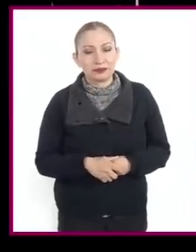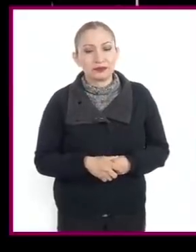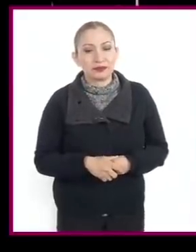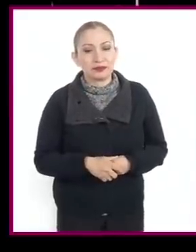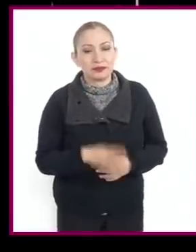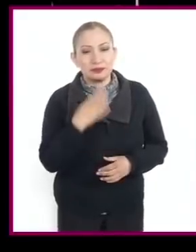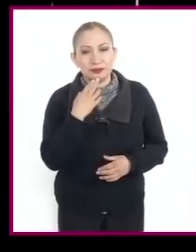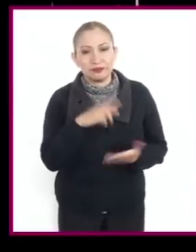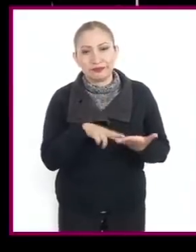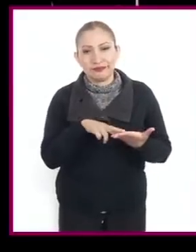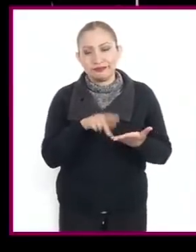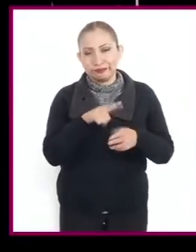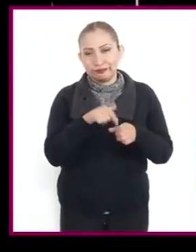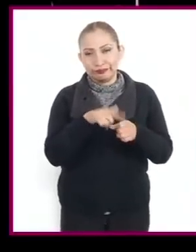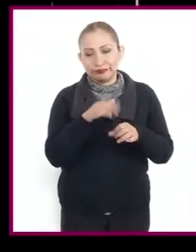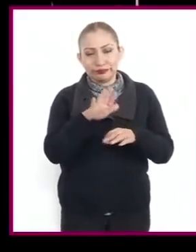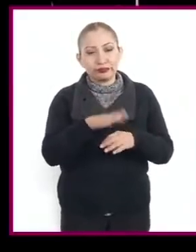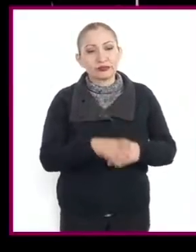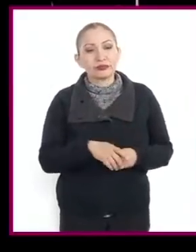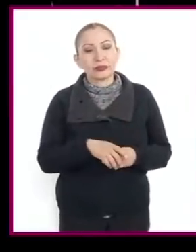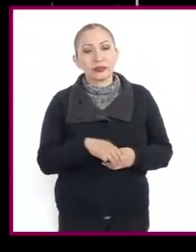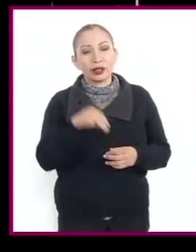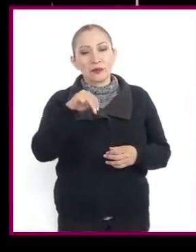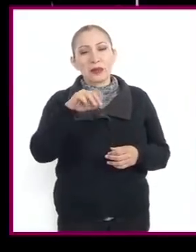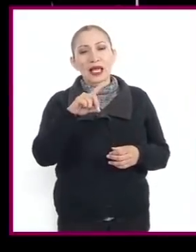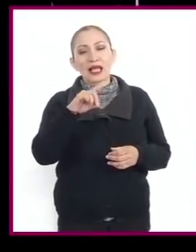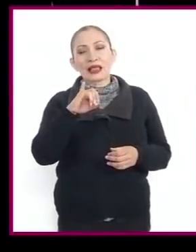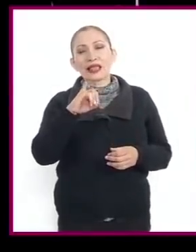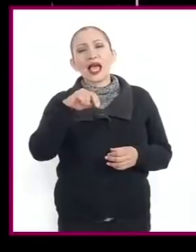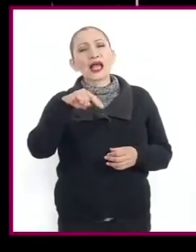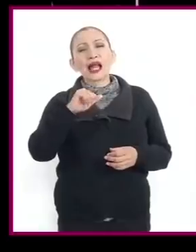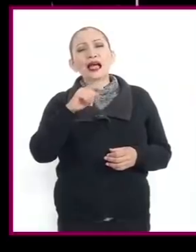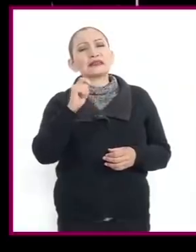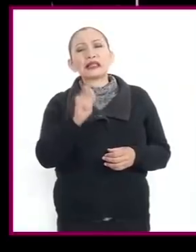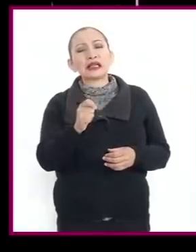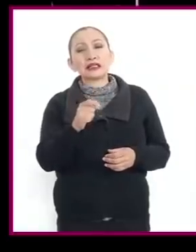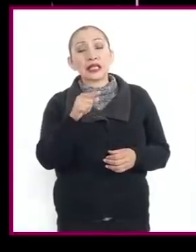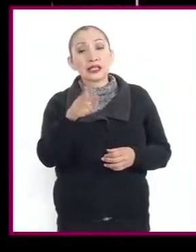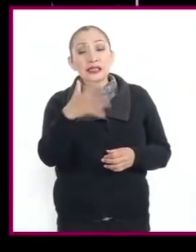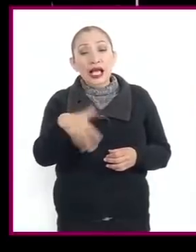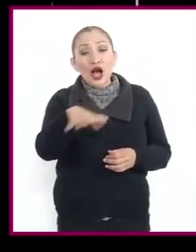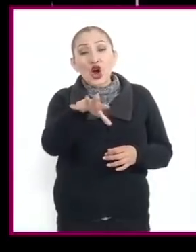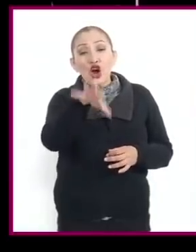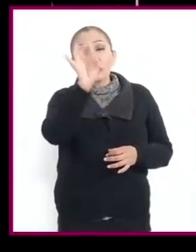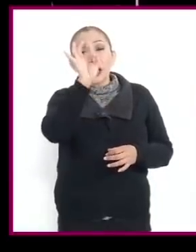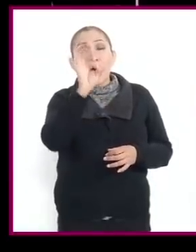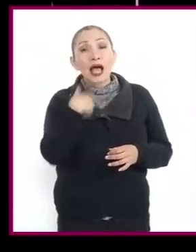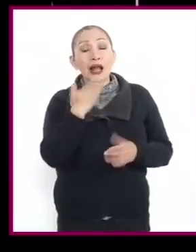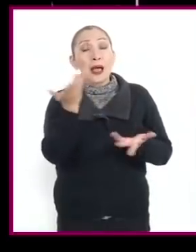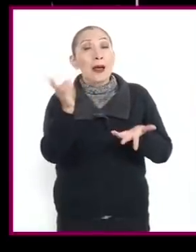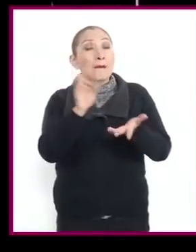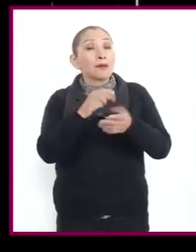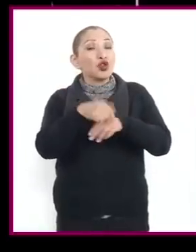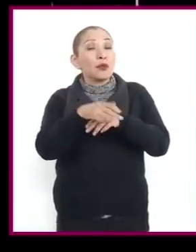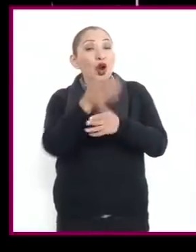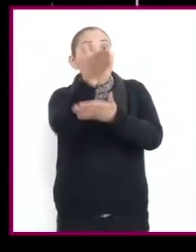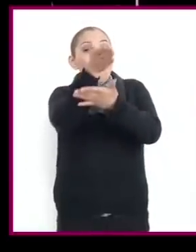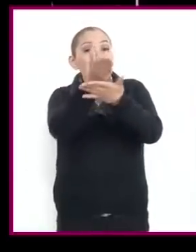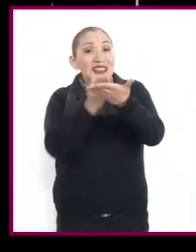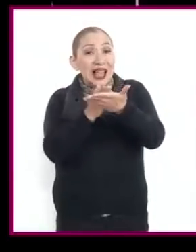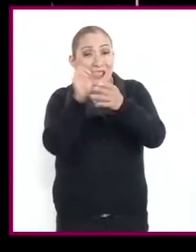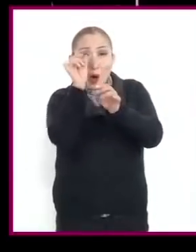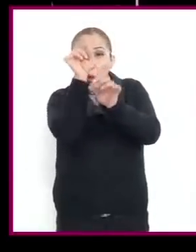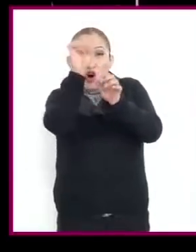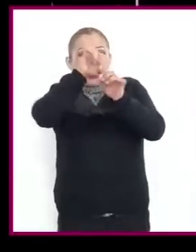Voy a utilizar el rosa. La mediana. Y la mediana es literalmente buscar el valor de en medio. Si ordenamos